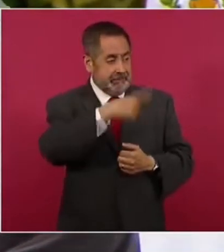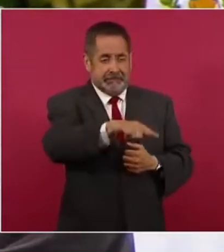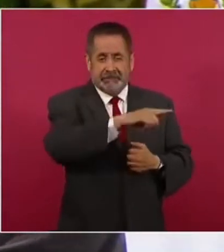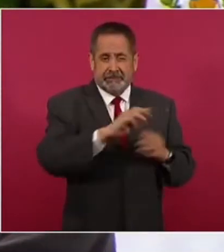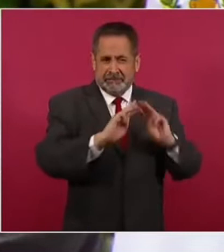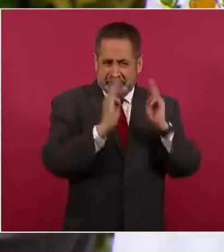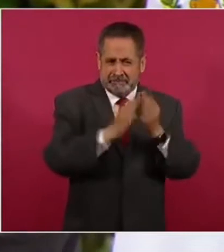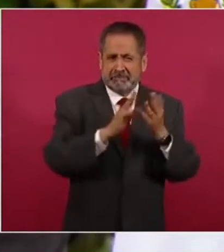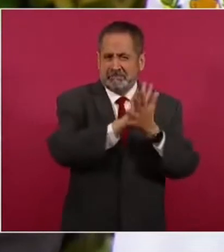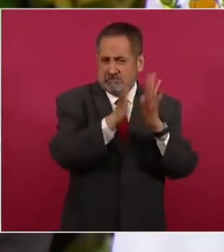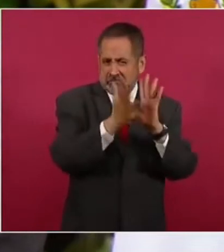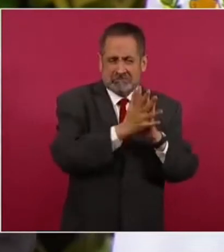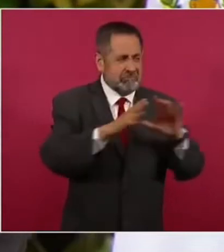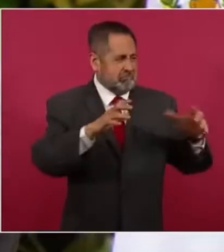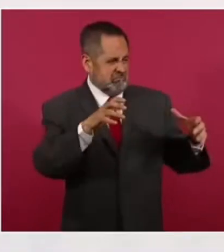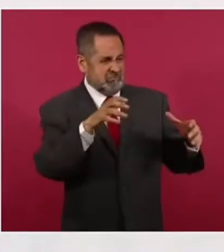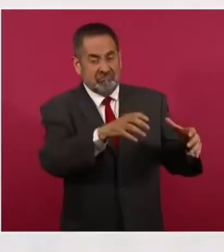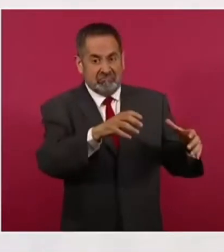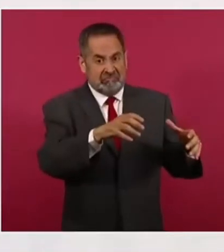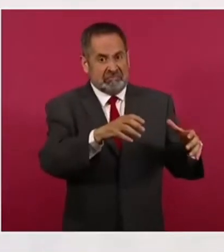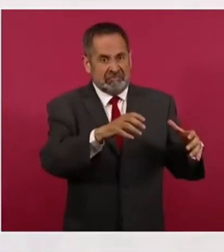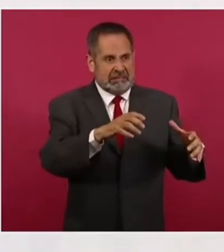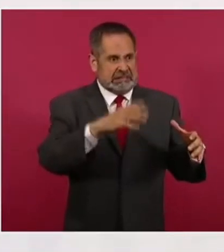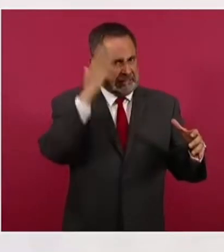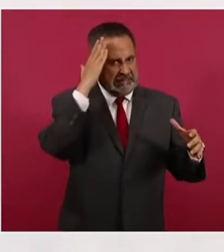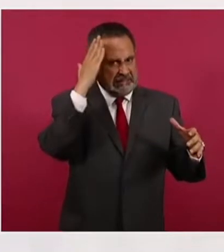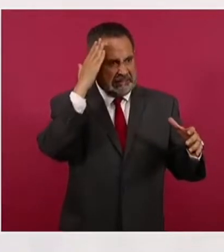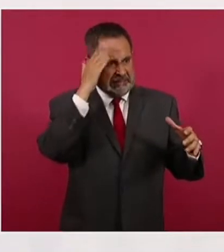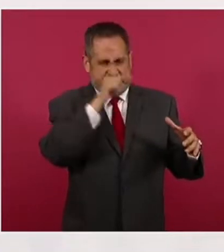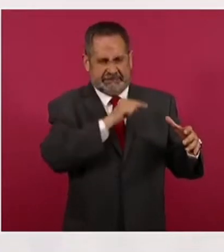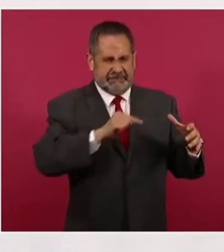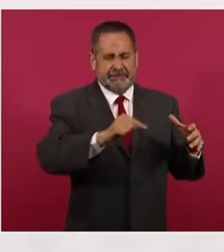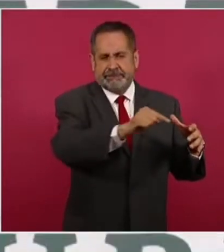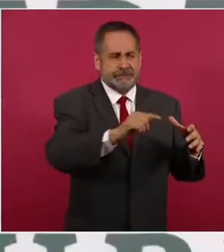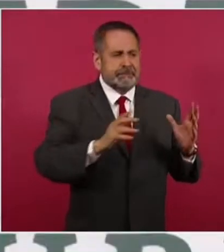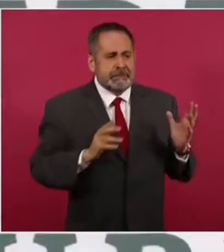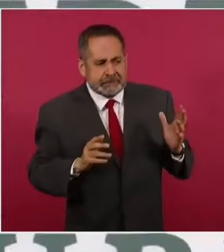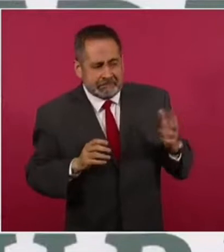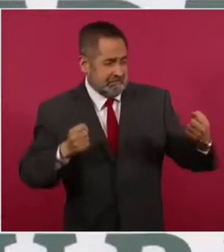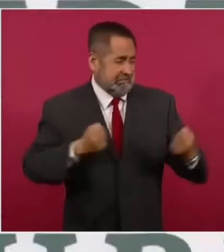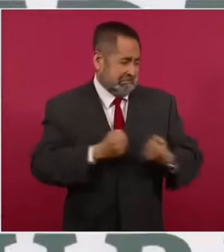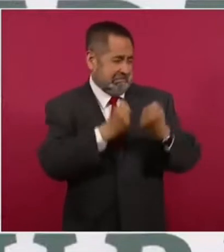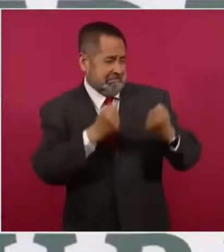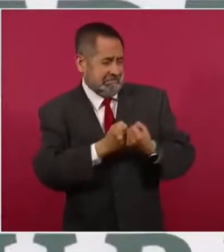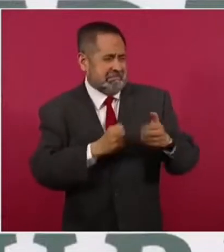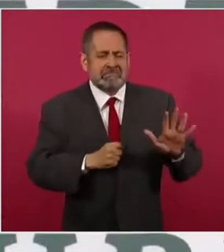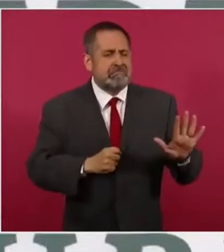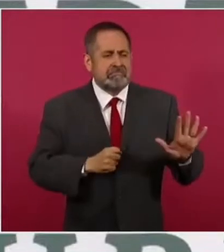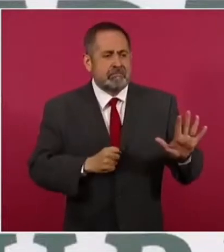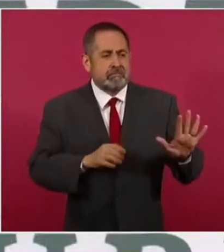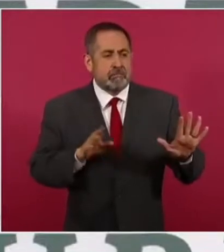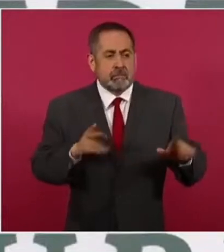bandas, la real, la profunda, la importante, es evitar que se lleven